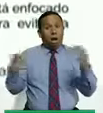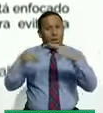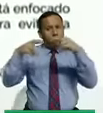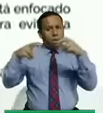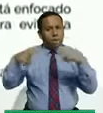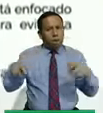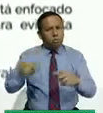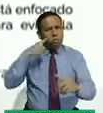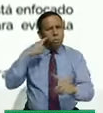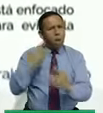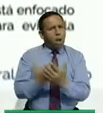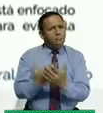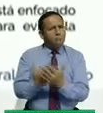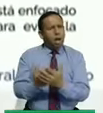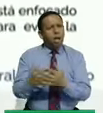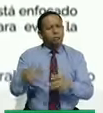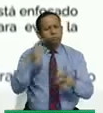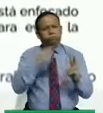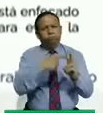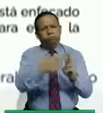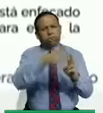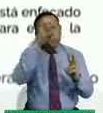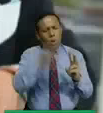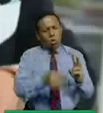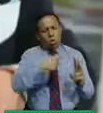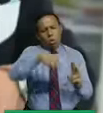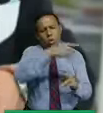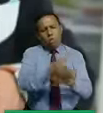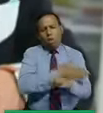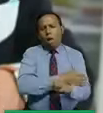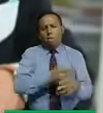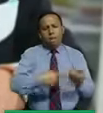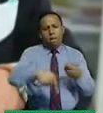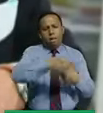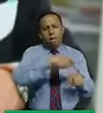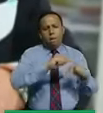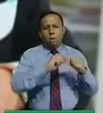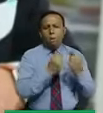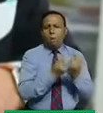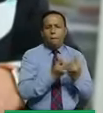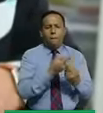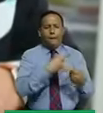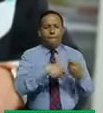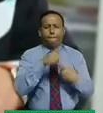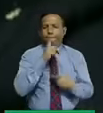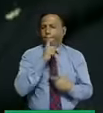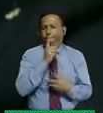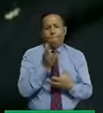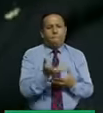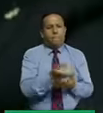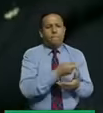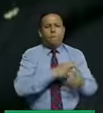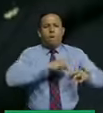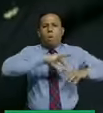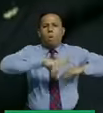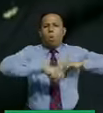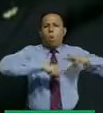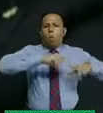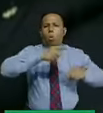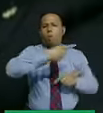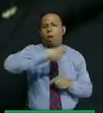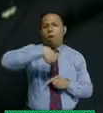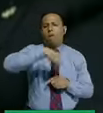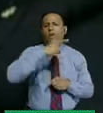la existencia de una presunta red de corrupción en el sector público que habría sido liderada